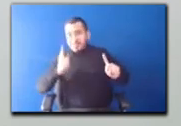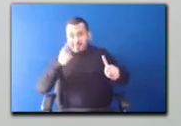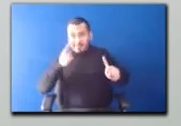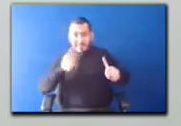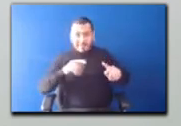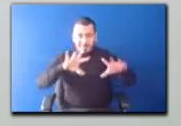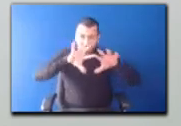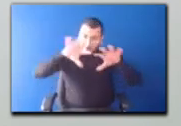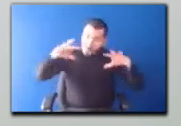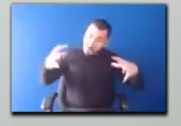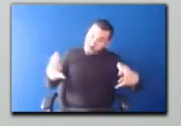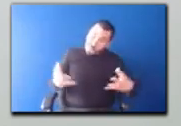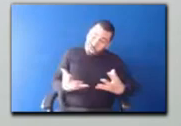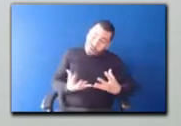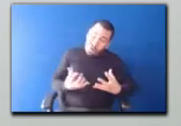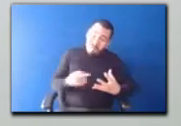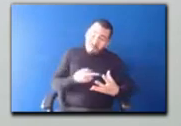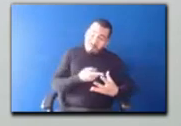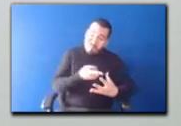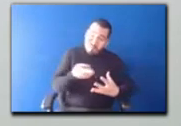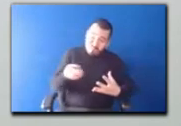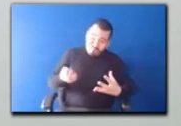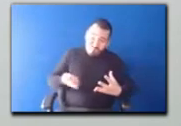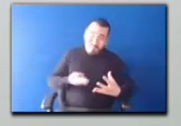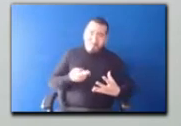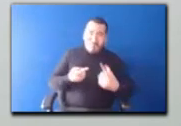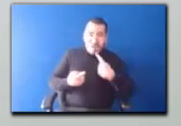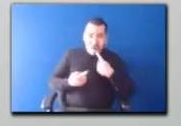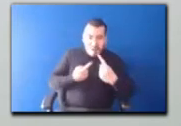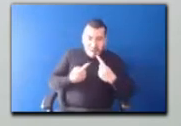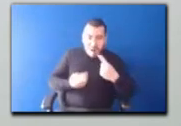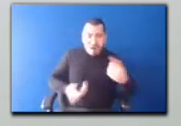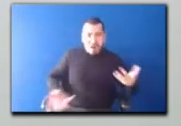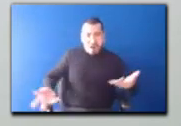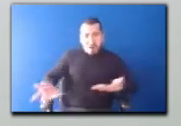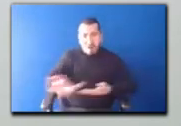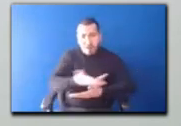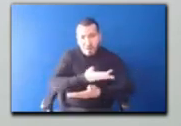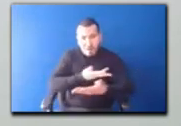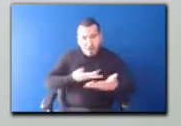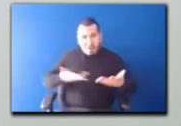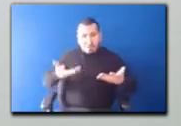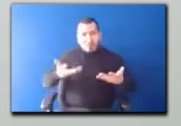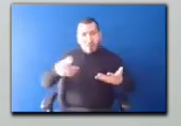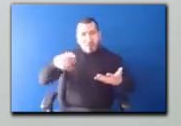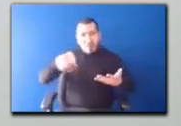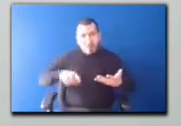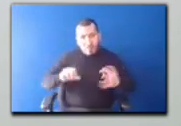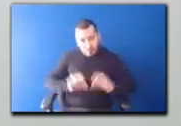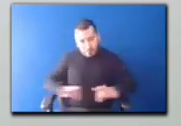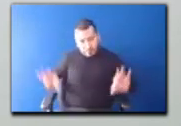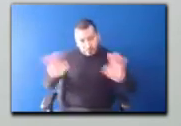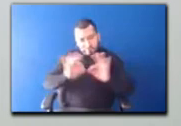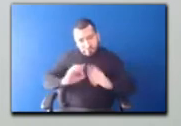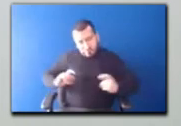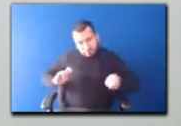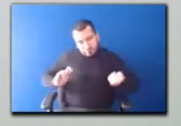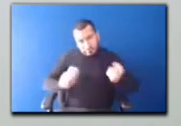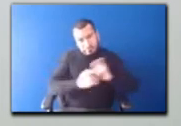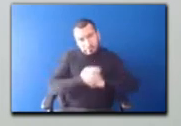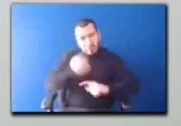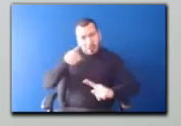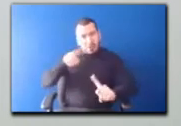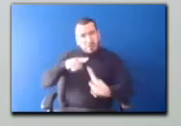este factor de competencia nuevo, esta forma de hablar, la forma de interactuar, tiene necesariamente que cambiar para que esto sea